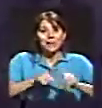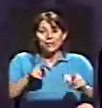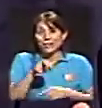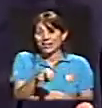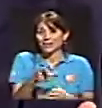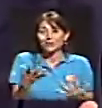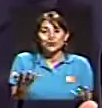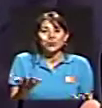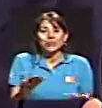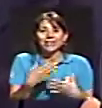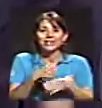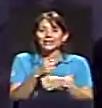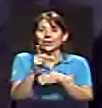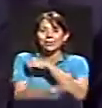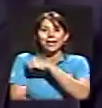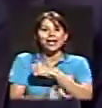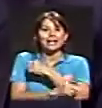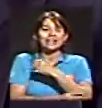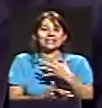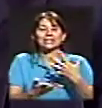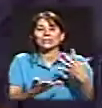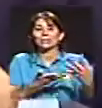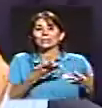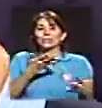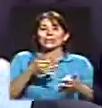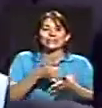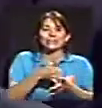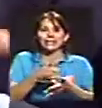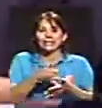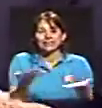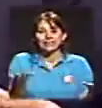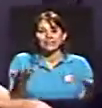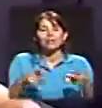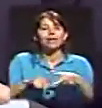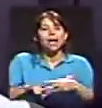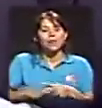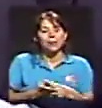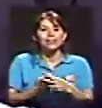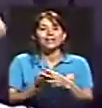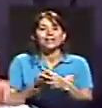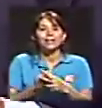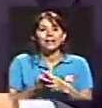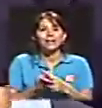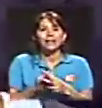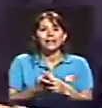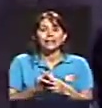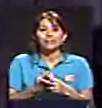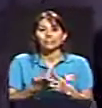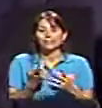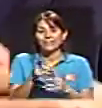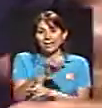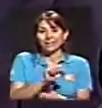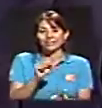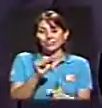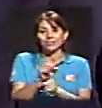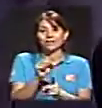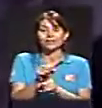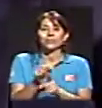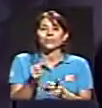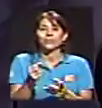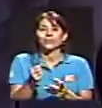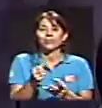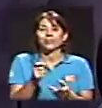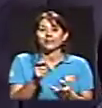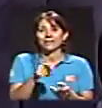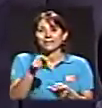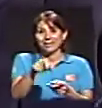eso dejó al país con un hueco muy grande. Y a partir del fracaso de la